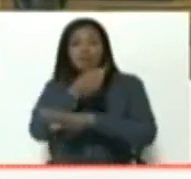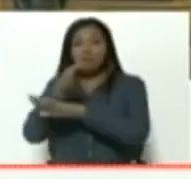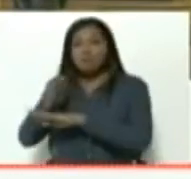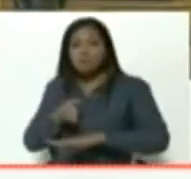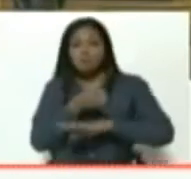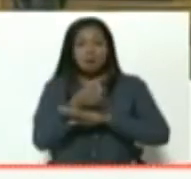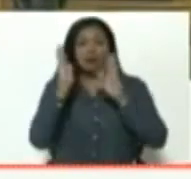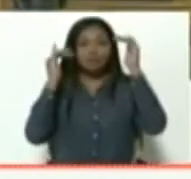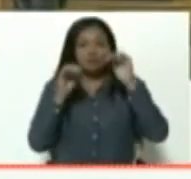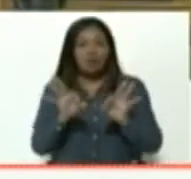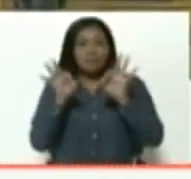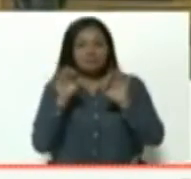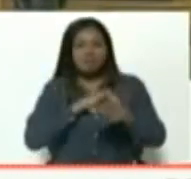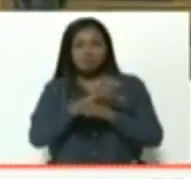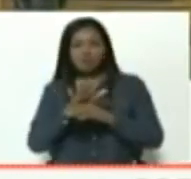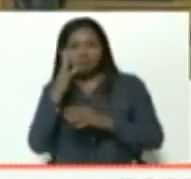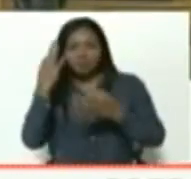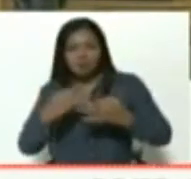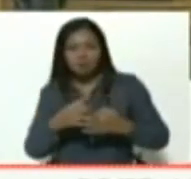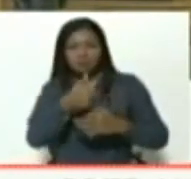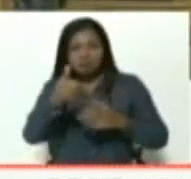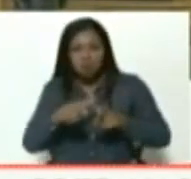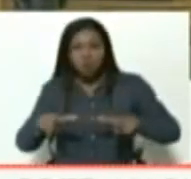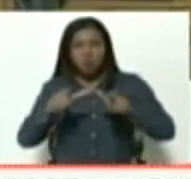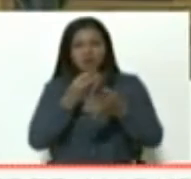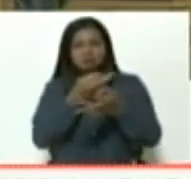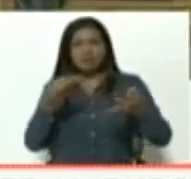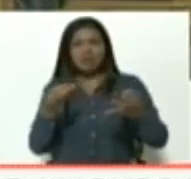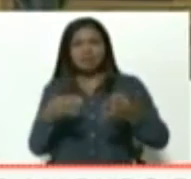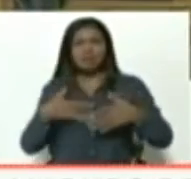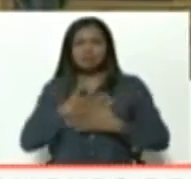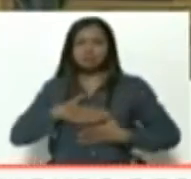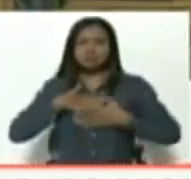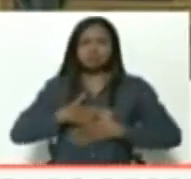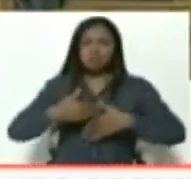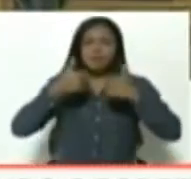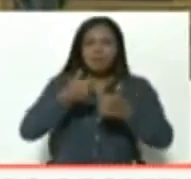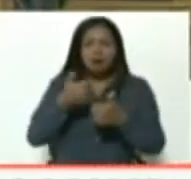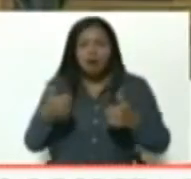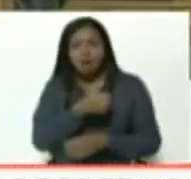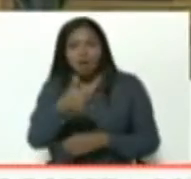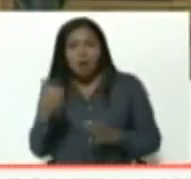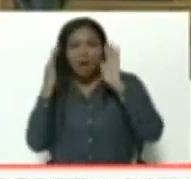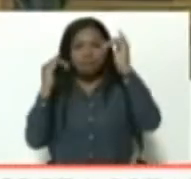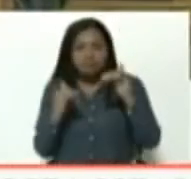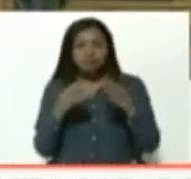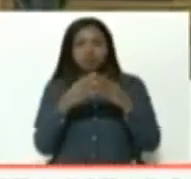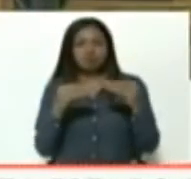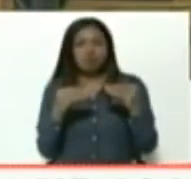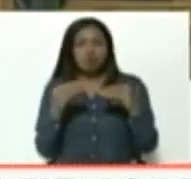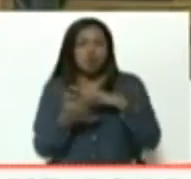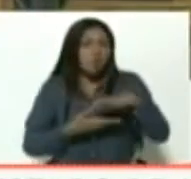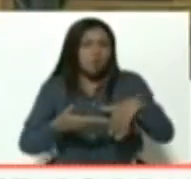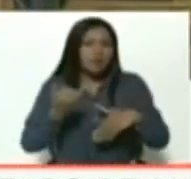centinelas para corroborar que estén en plenitud de condiciones para atender eventuales casos